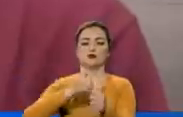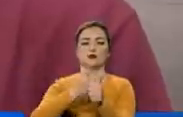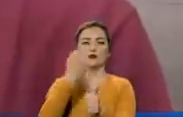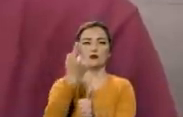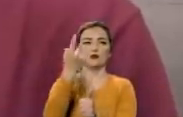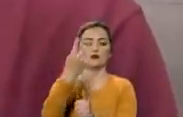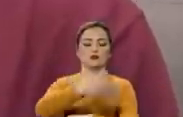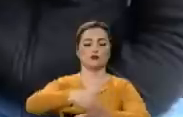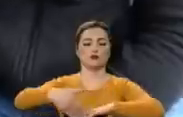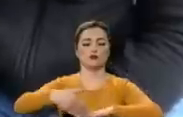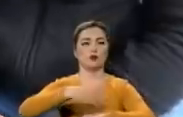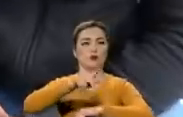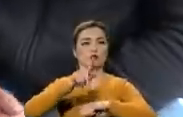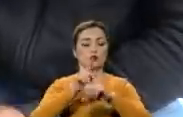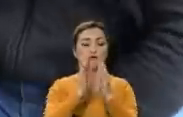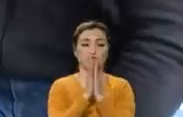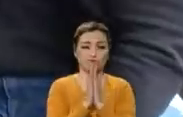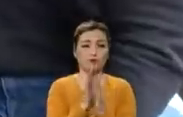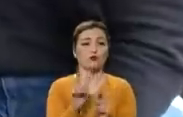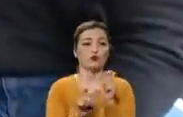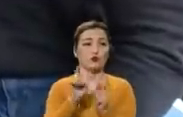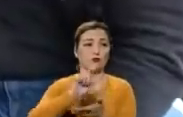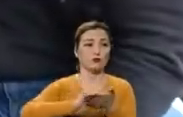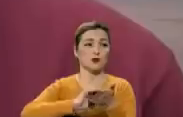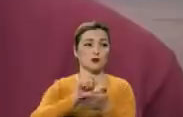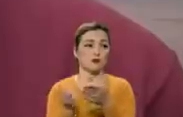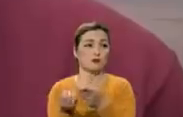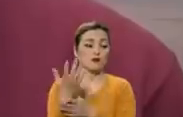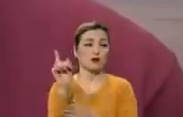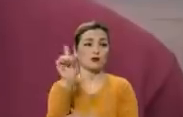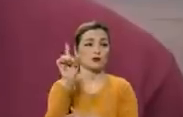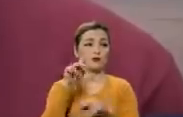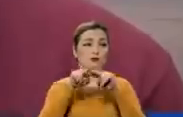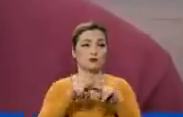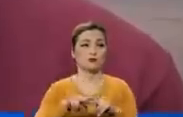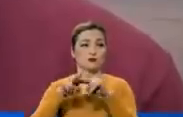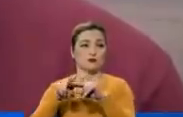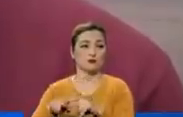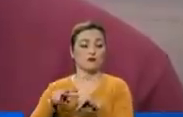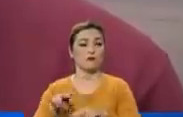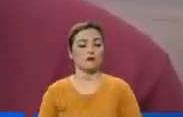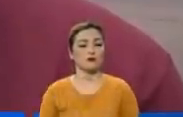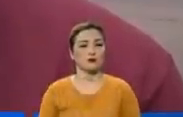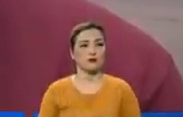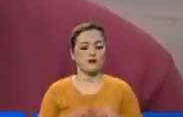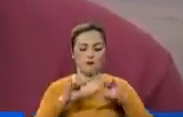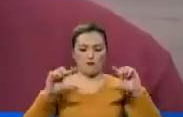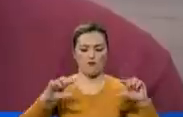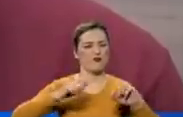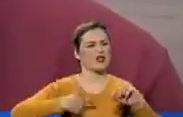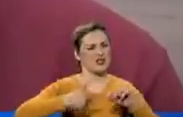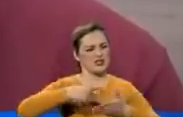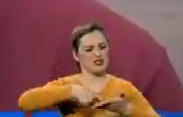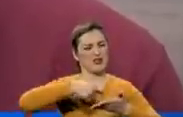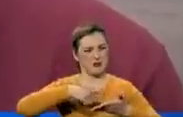Los profesionales en derecho piden a los ciudadanos no firmar letras en blanco. Deben verificar que todos los contenidos de letras de cambio o documentos